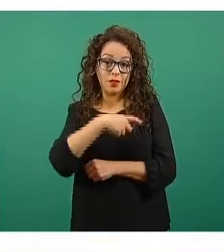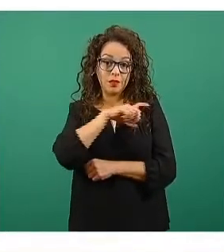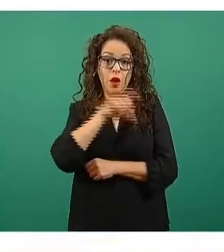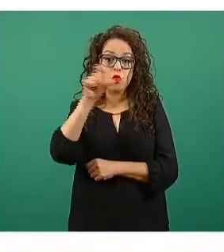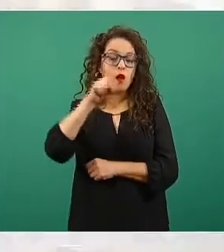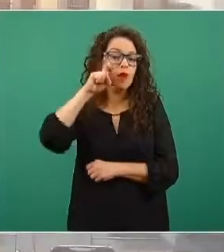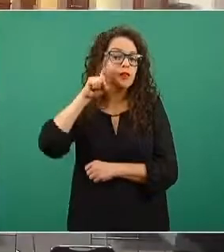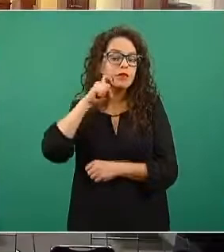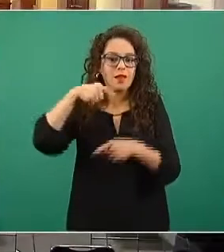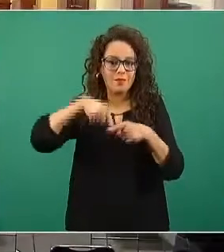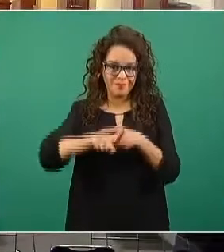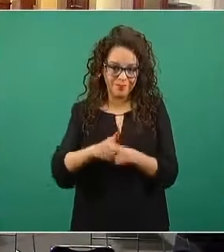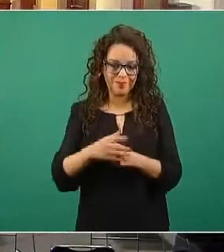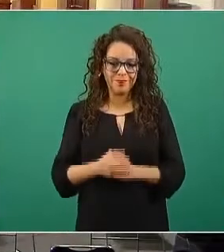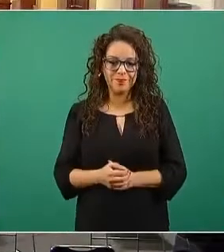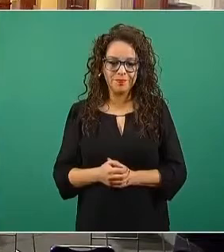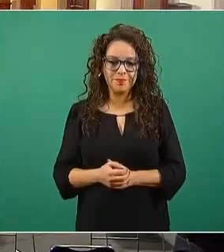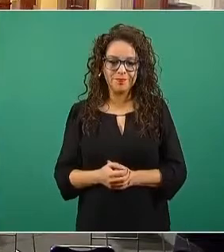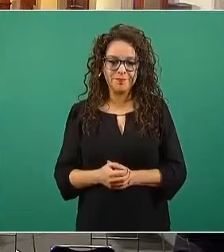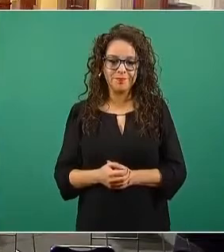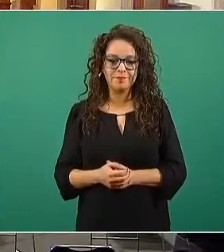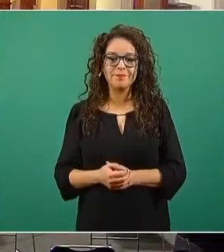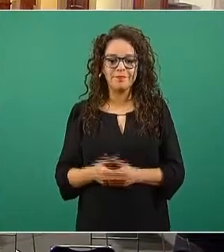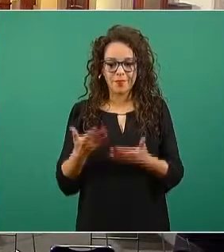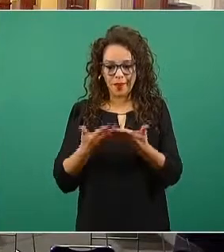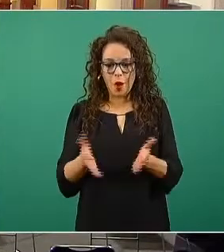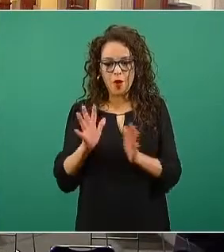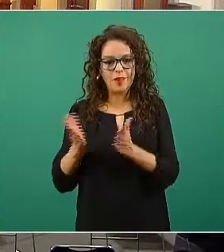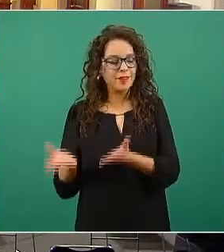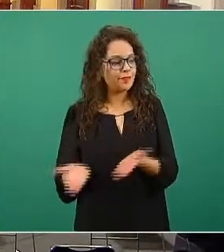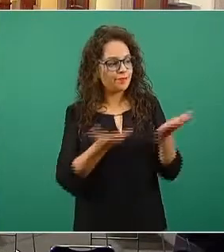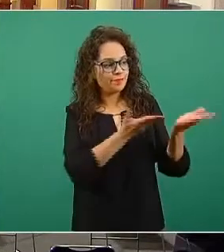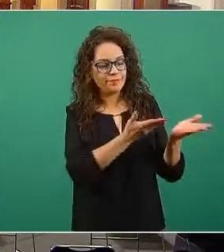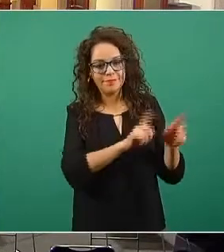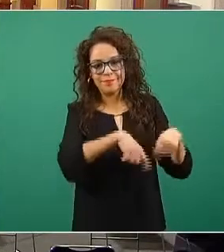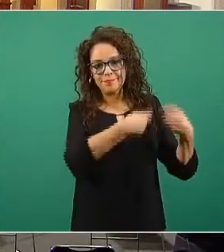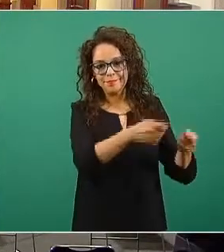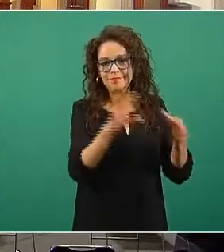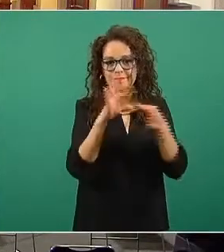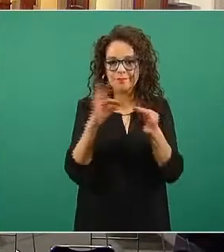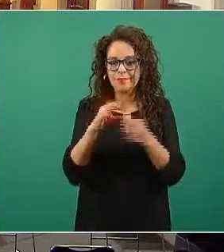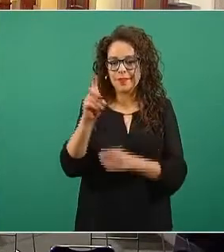le cedo la palabra a la doctora Carla.